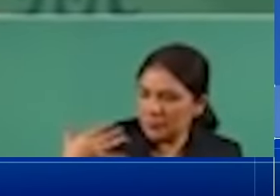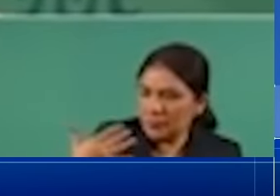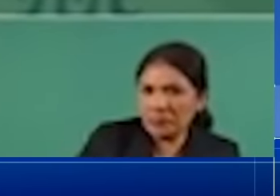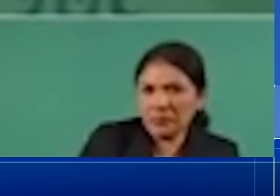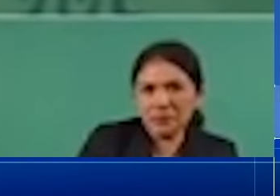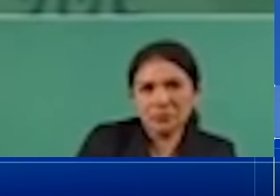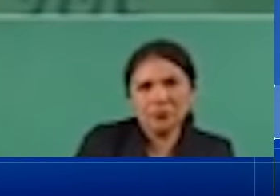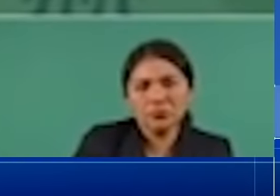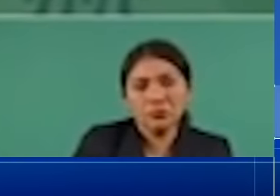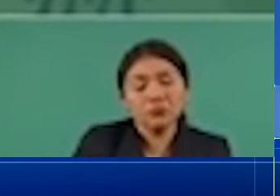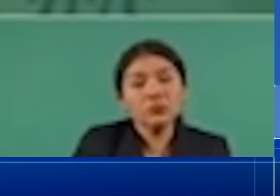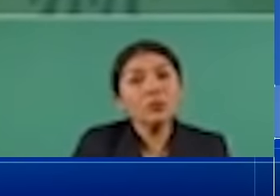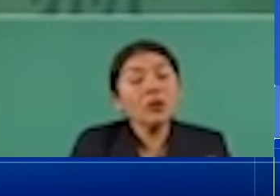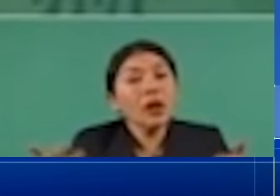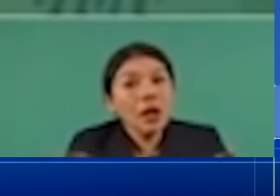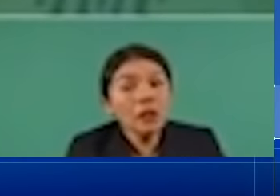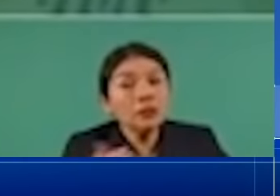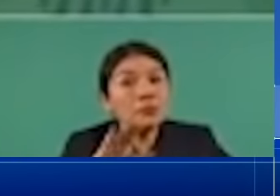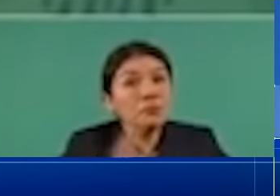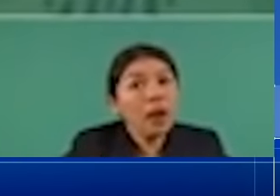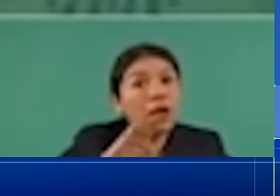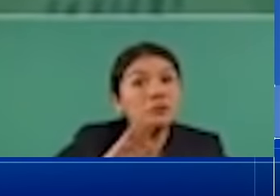no se han creado